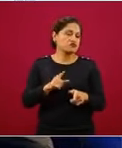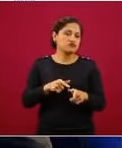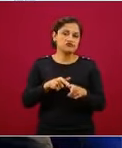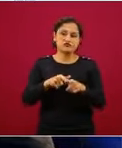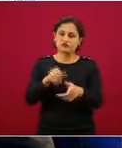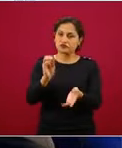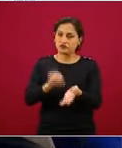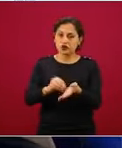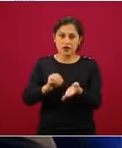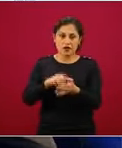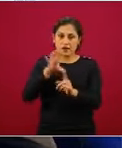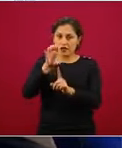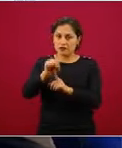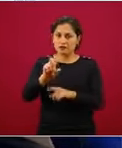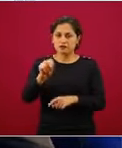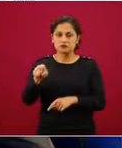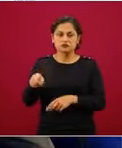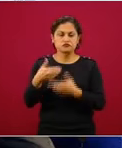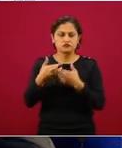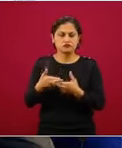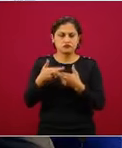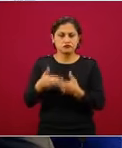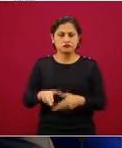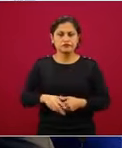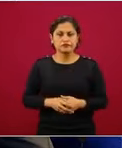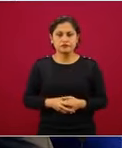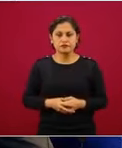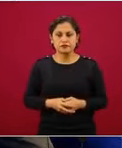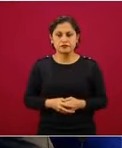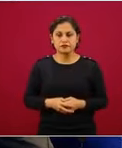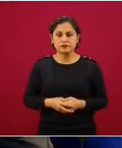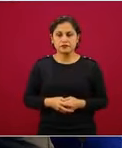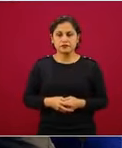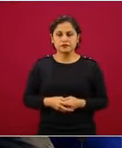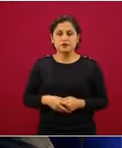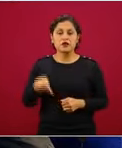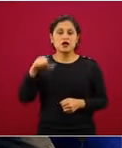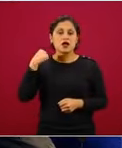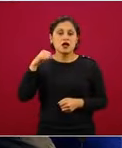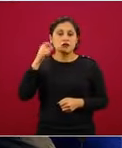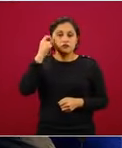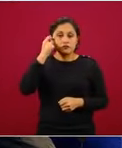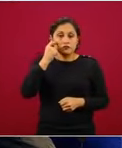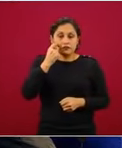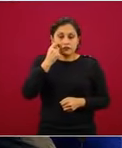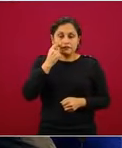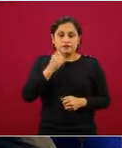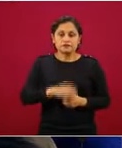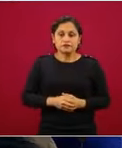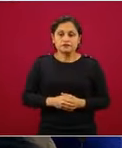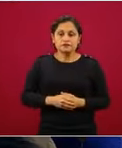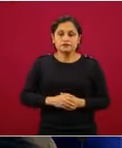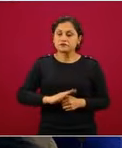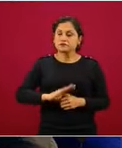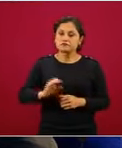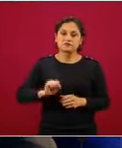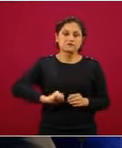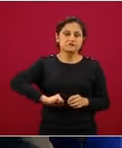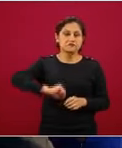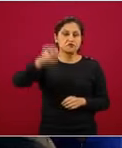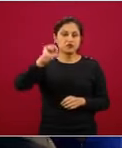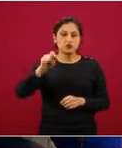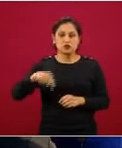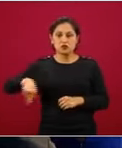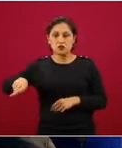buena capacidad hospitalaria disponible. La siguiente, Acapulco, Guerrero, se ha excedido respecto a la